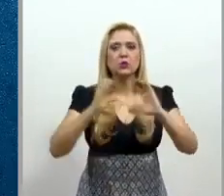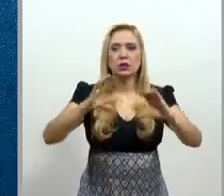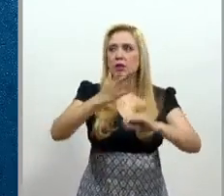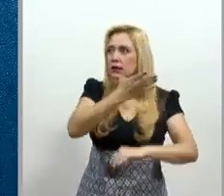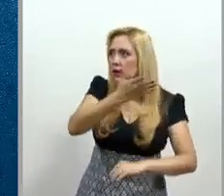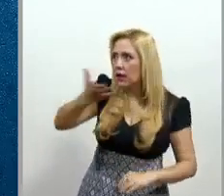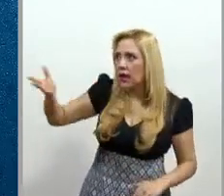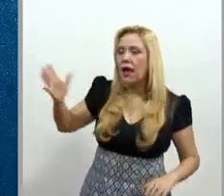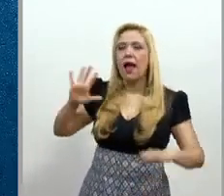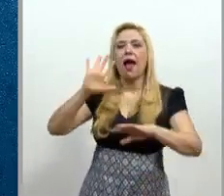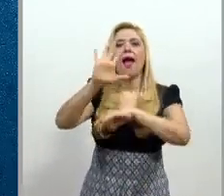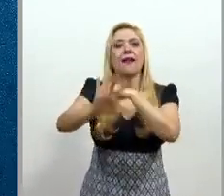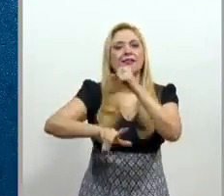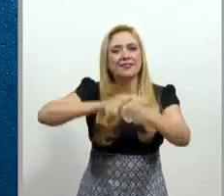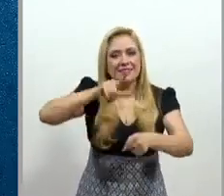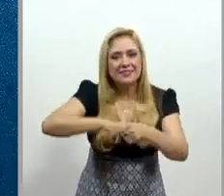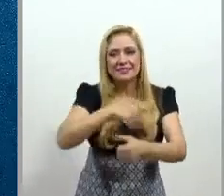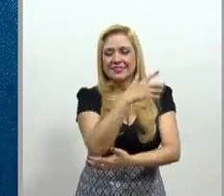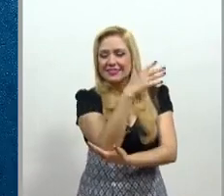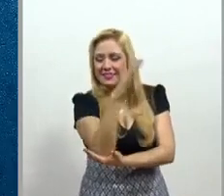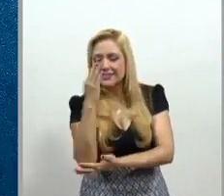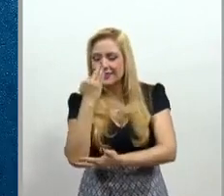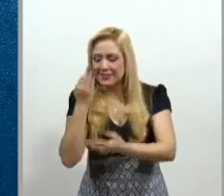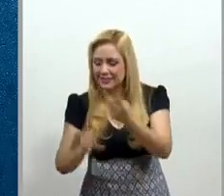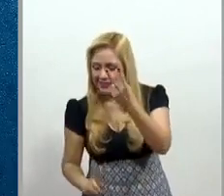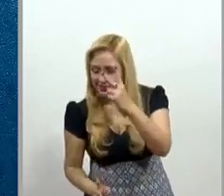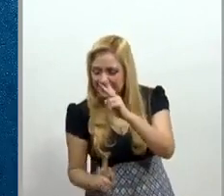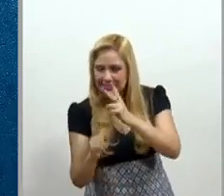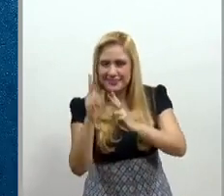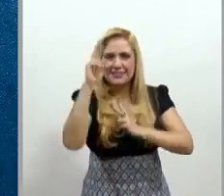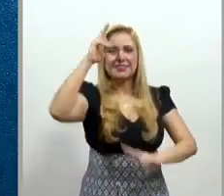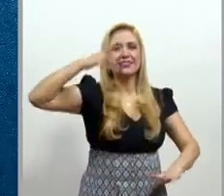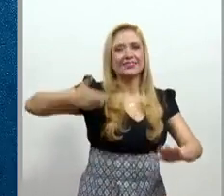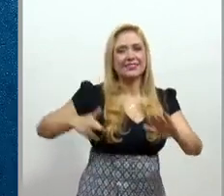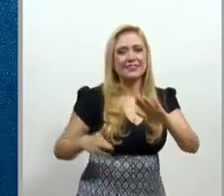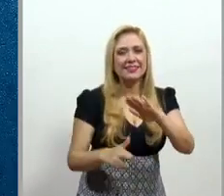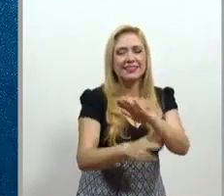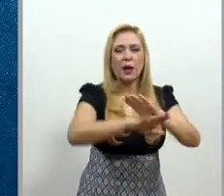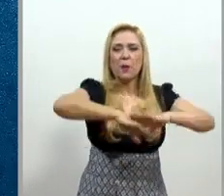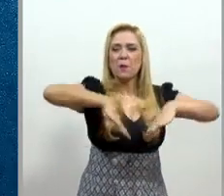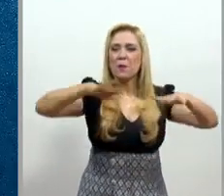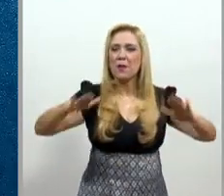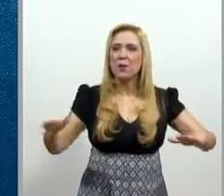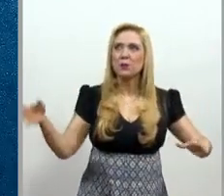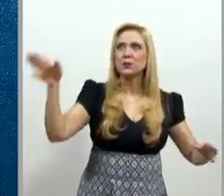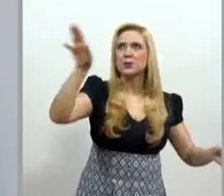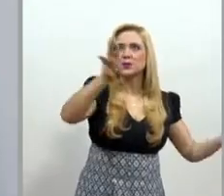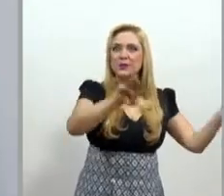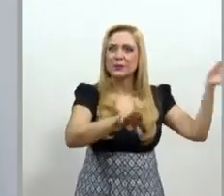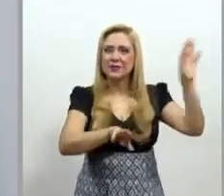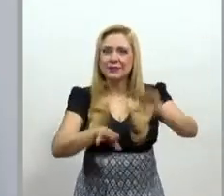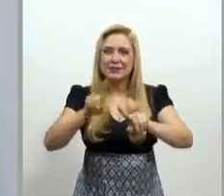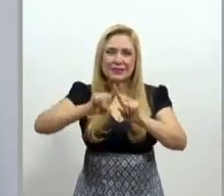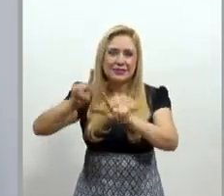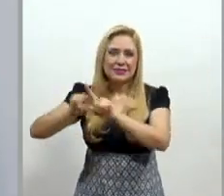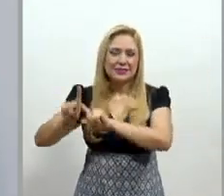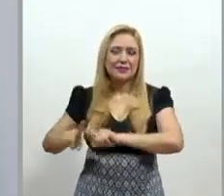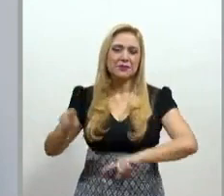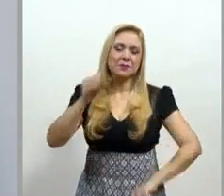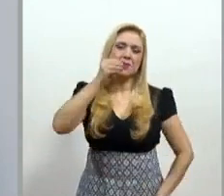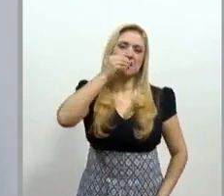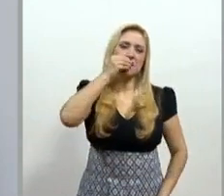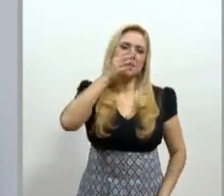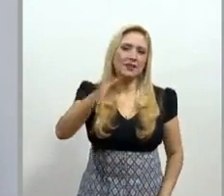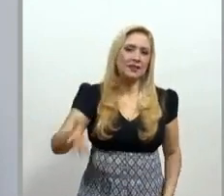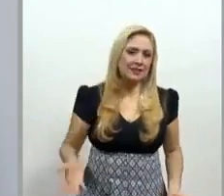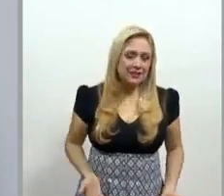de la biodiversidad. Y en este trabajo hemos hecho uso, y hablo en la primera persona